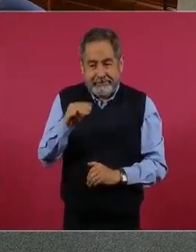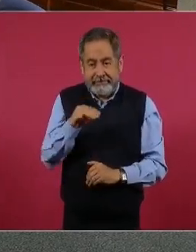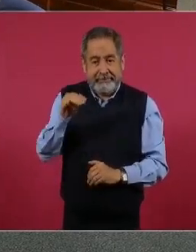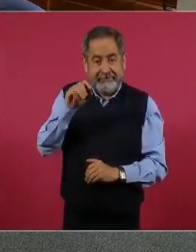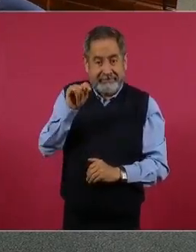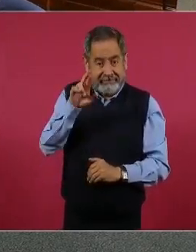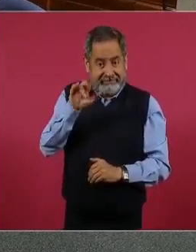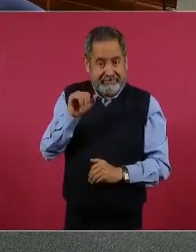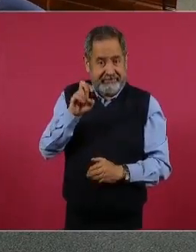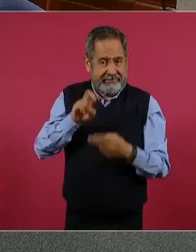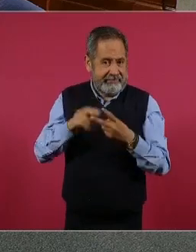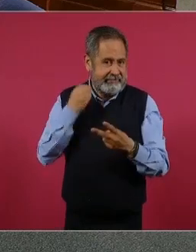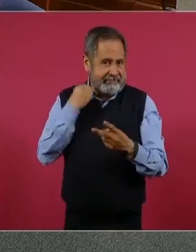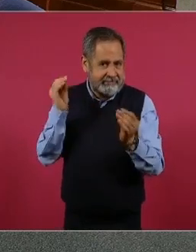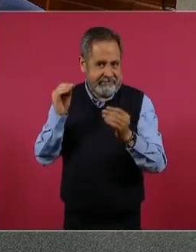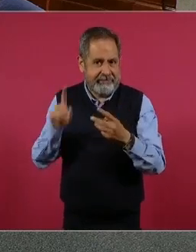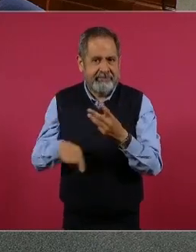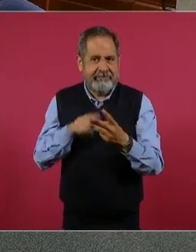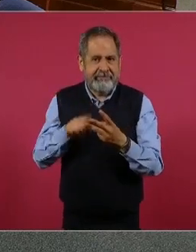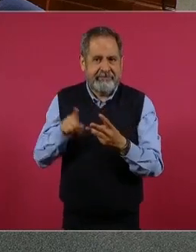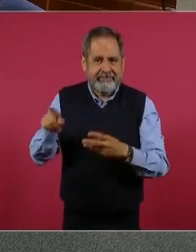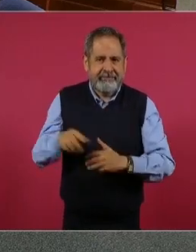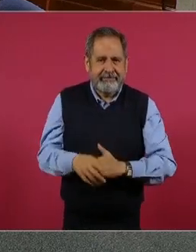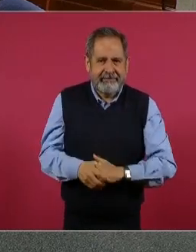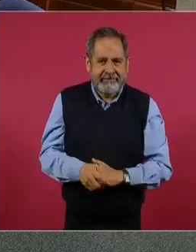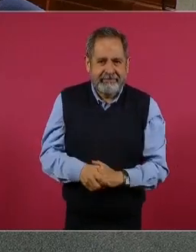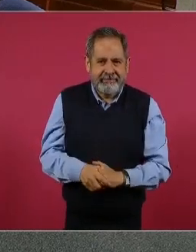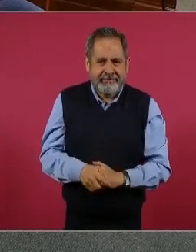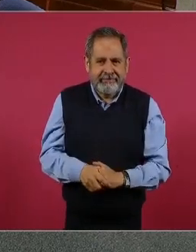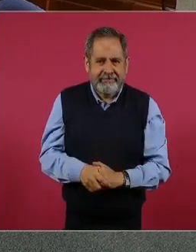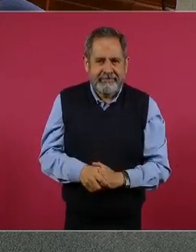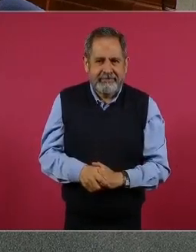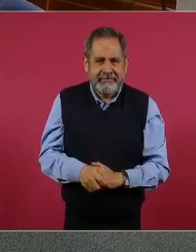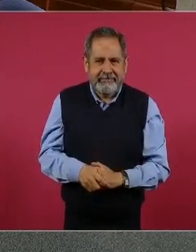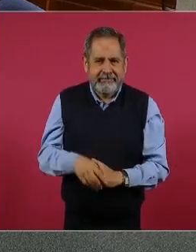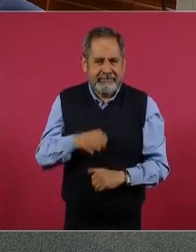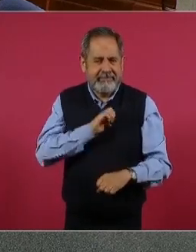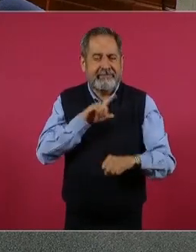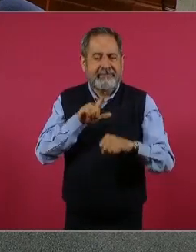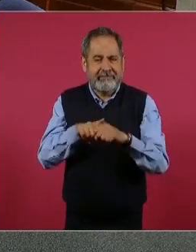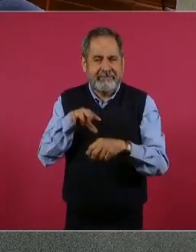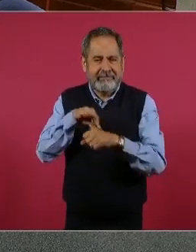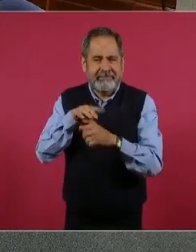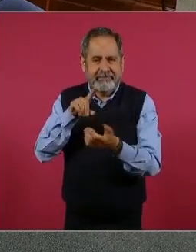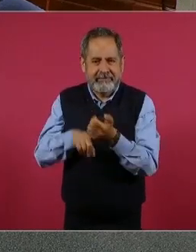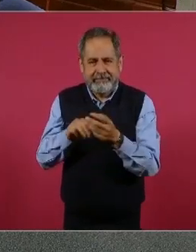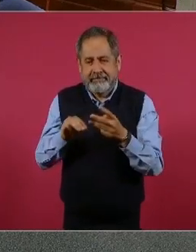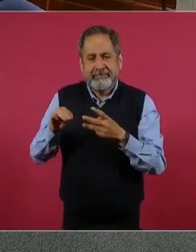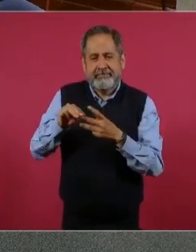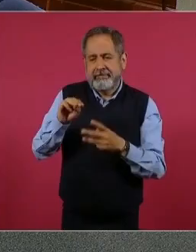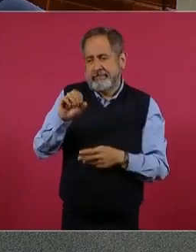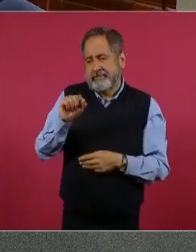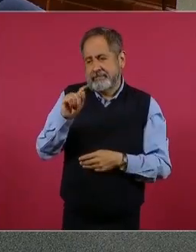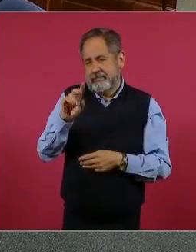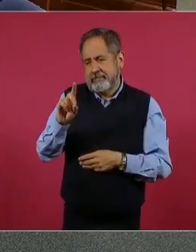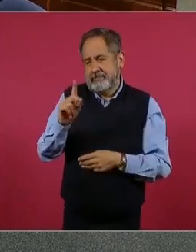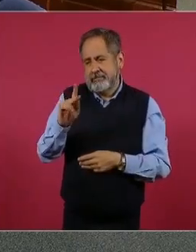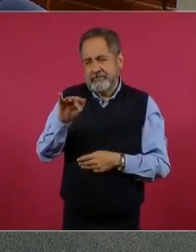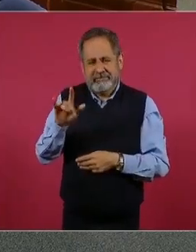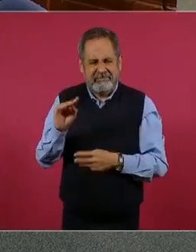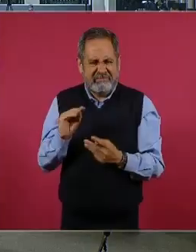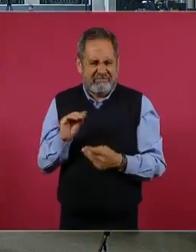Maestría en Derecho. ¿Y tú, Alejandro? Soy especialista en medicina interna y maestro en salud pública.